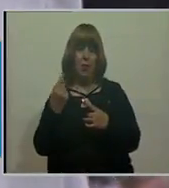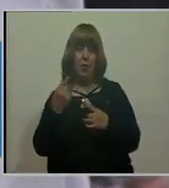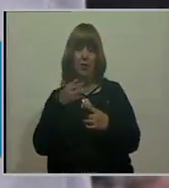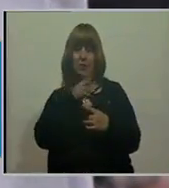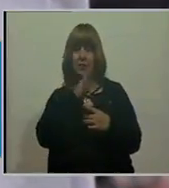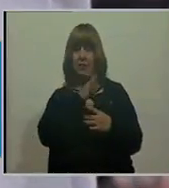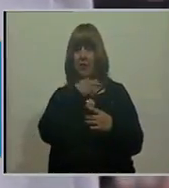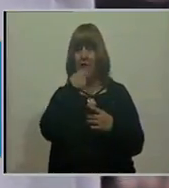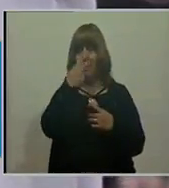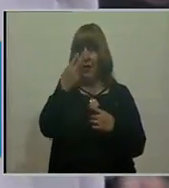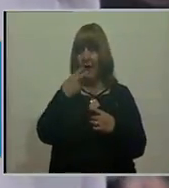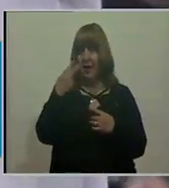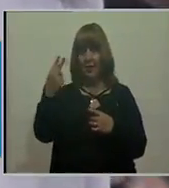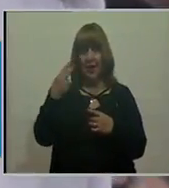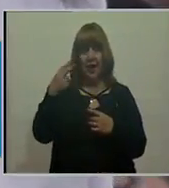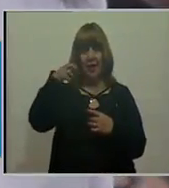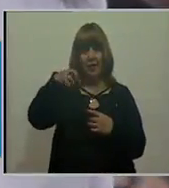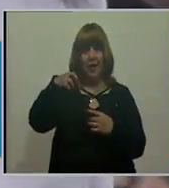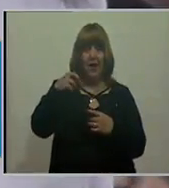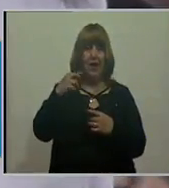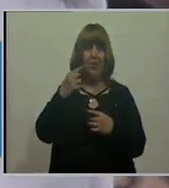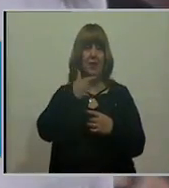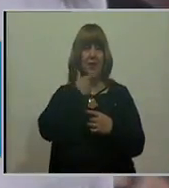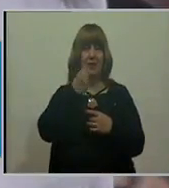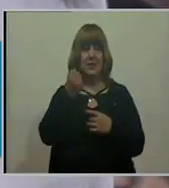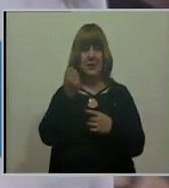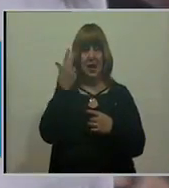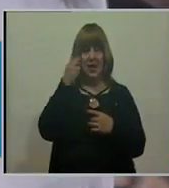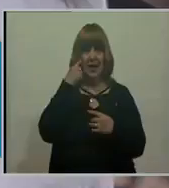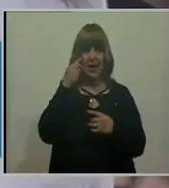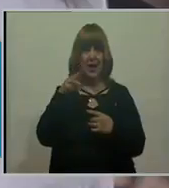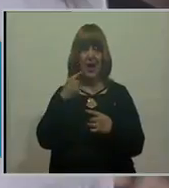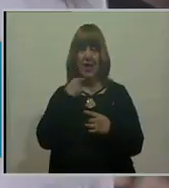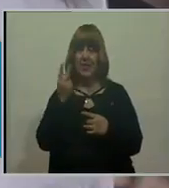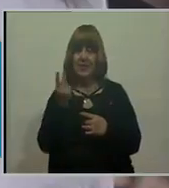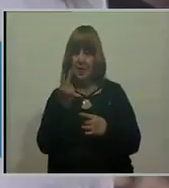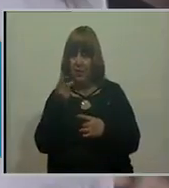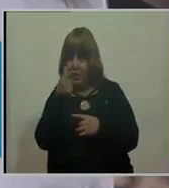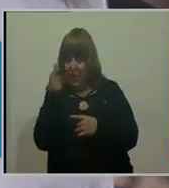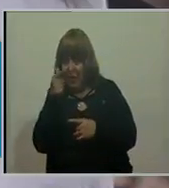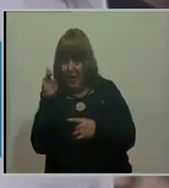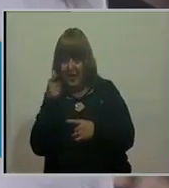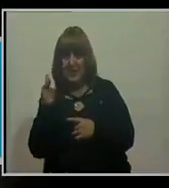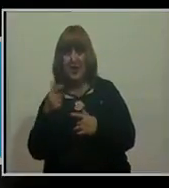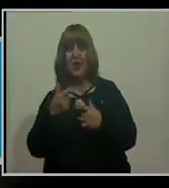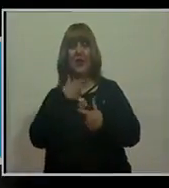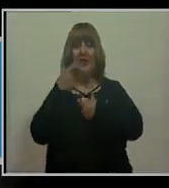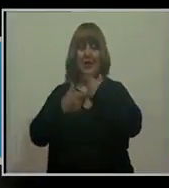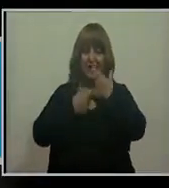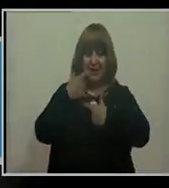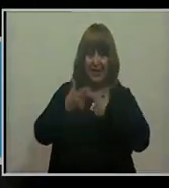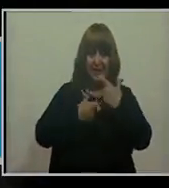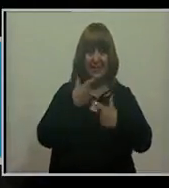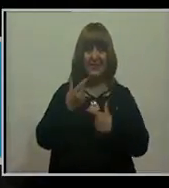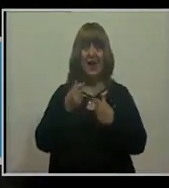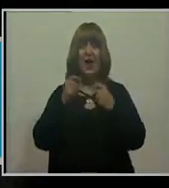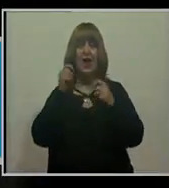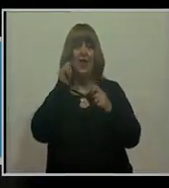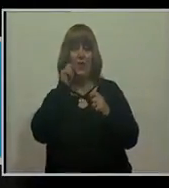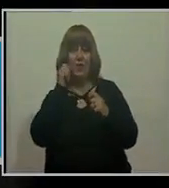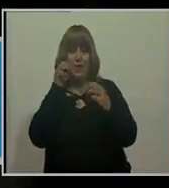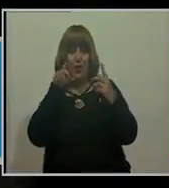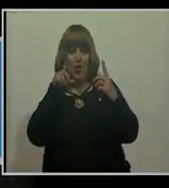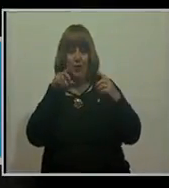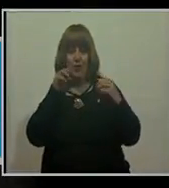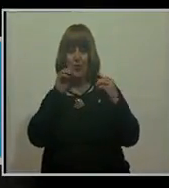mostró más enamorado que nunca, la estuvo filmando, se rieron, la pasaron bien, mostraron videos, fotos como esta.